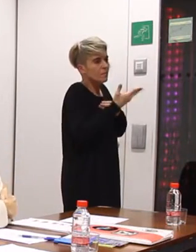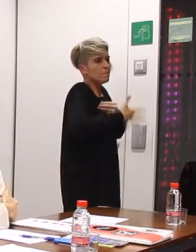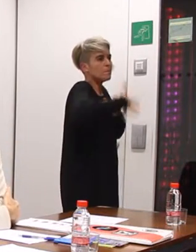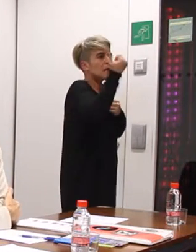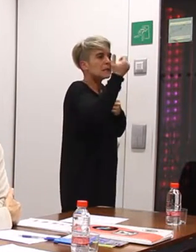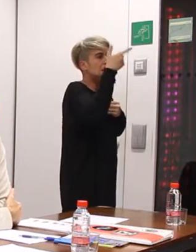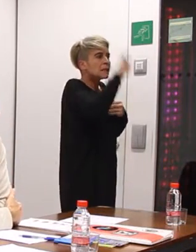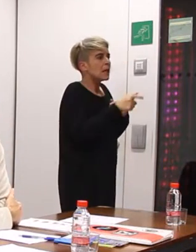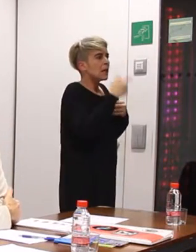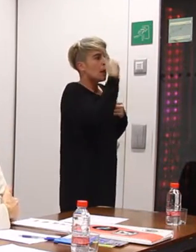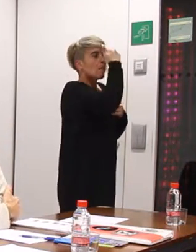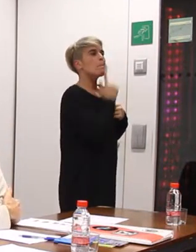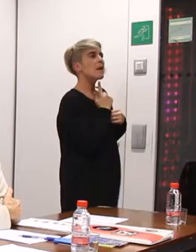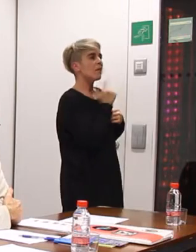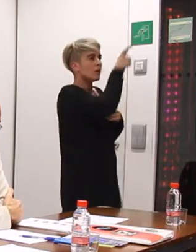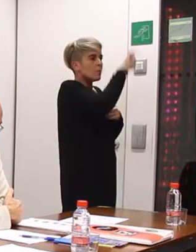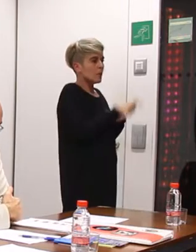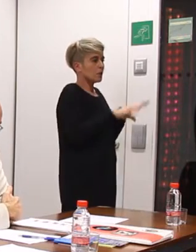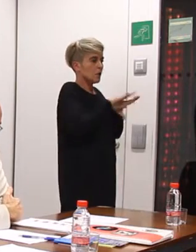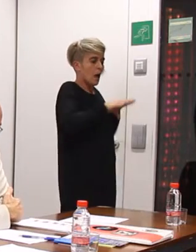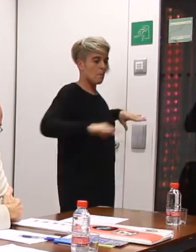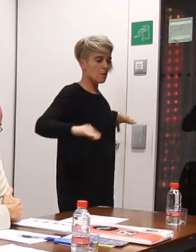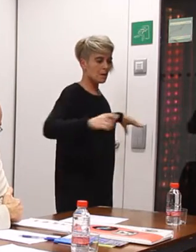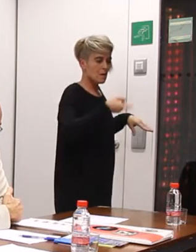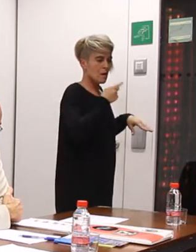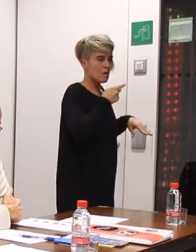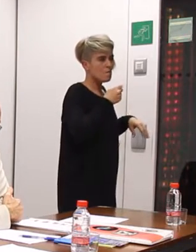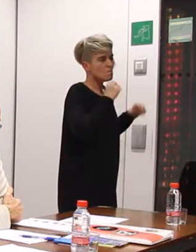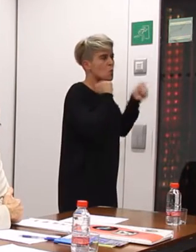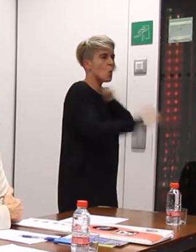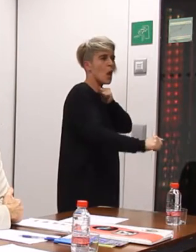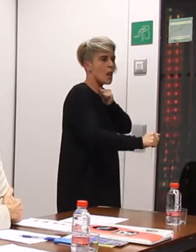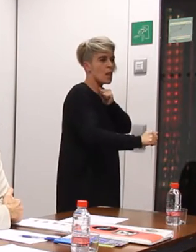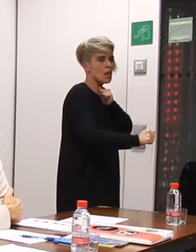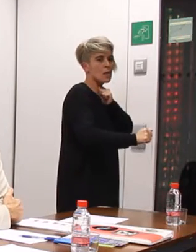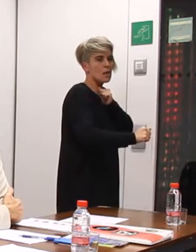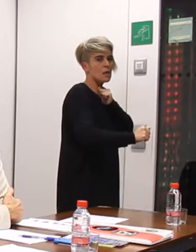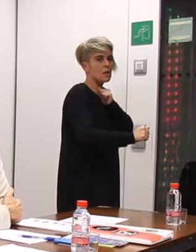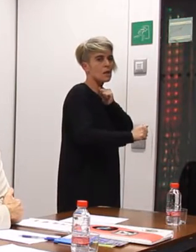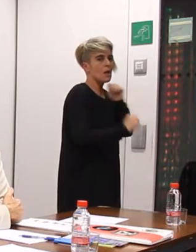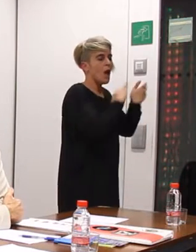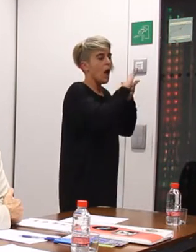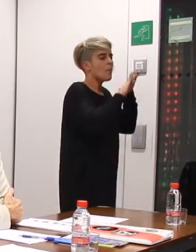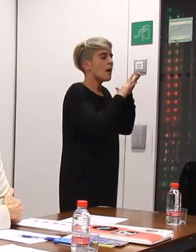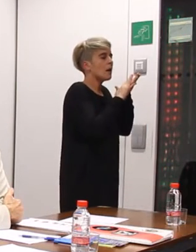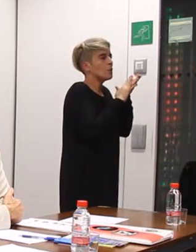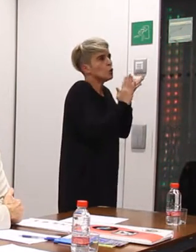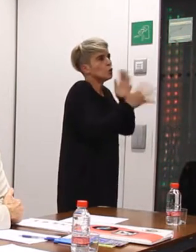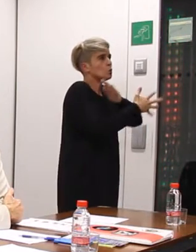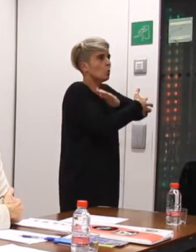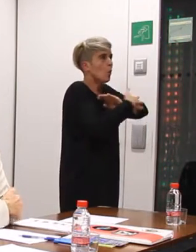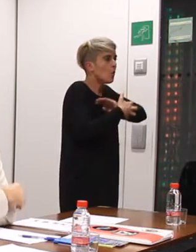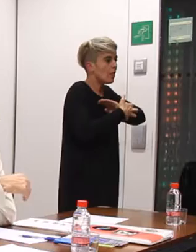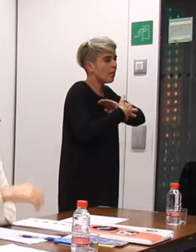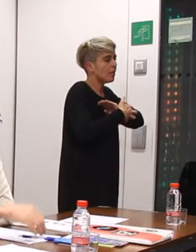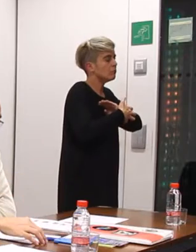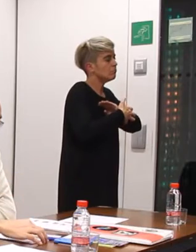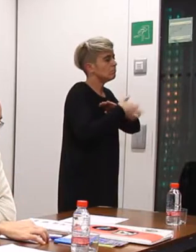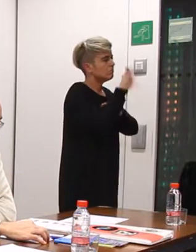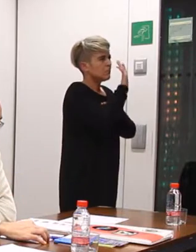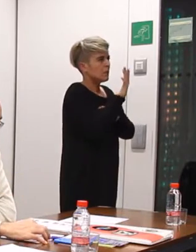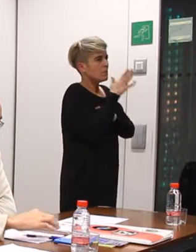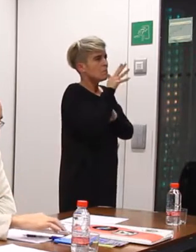qué perfiles habíamos valorado que podían ser interesantes que estuvieran en la mesa? Pues si hablábamos de pobreza, nos parecía importante que alguien